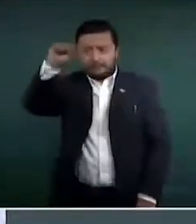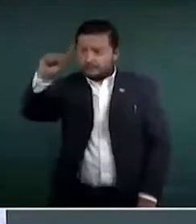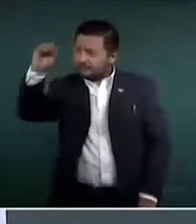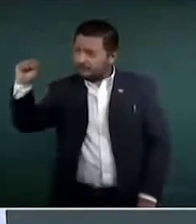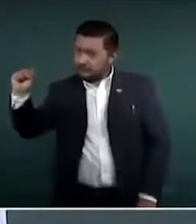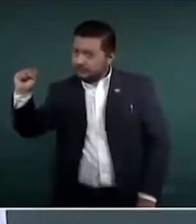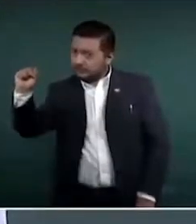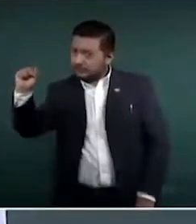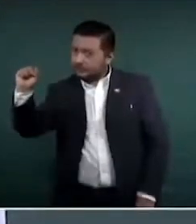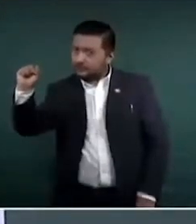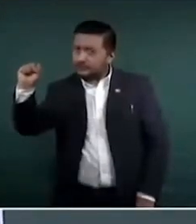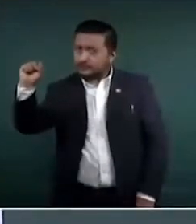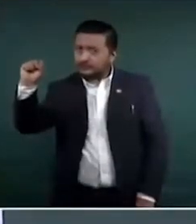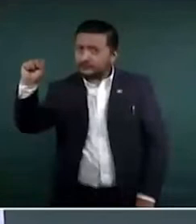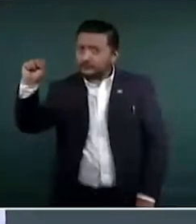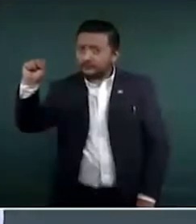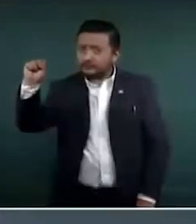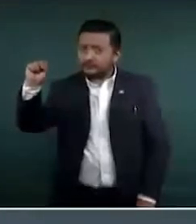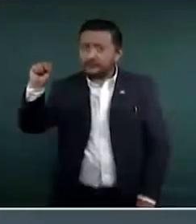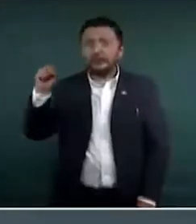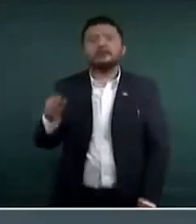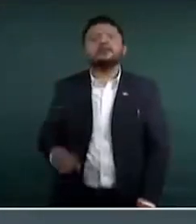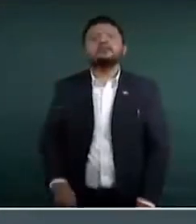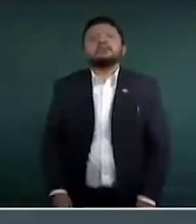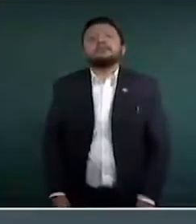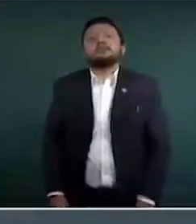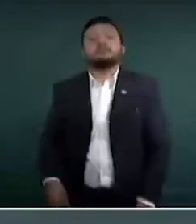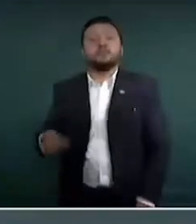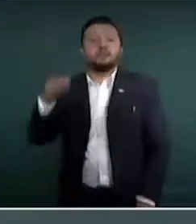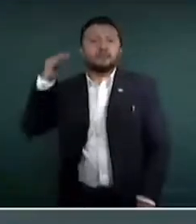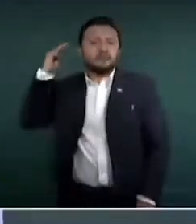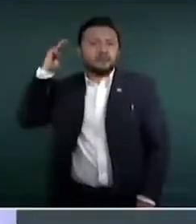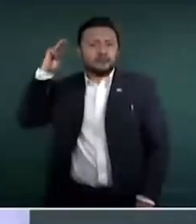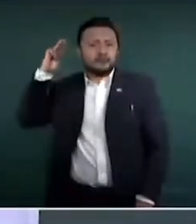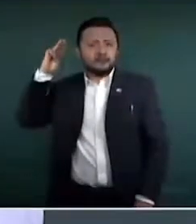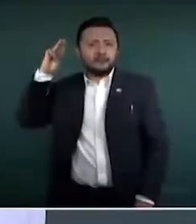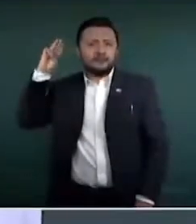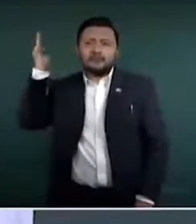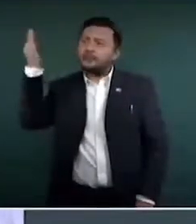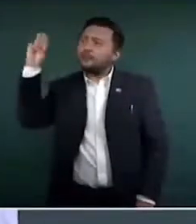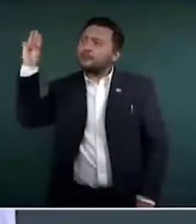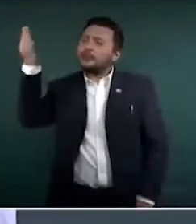IMSS, en mayo se perdieron